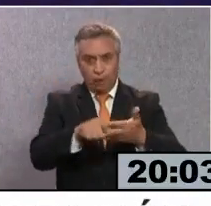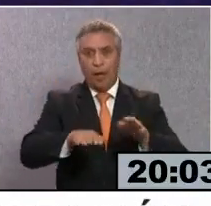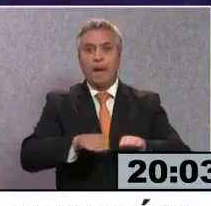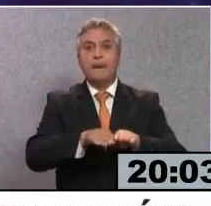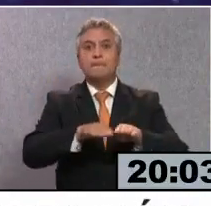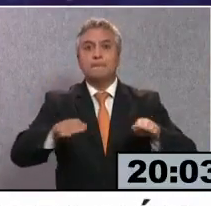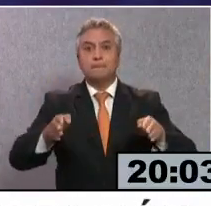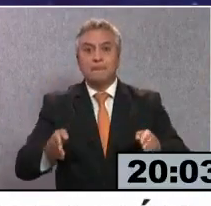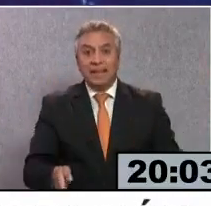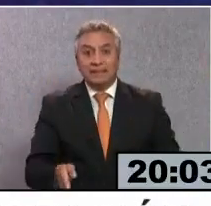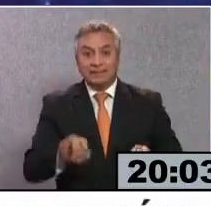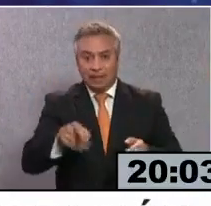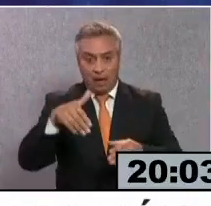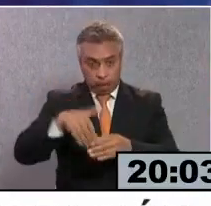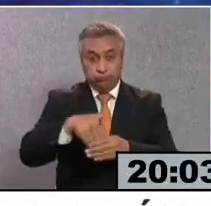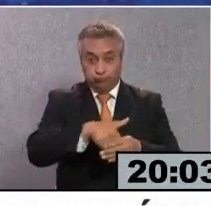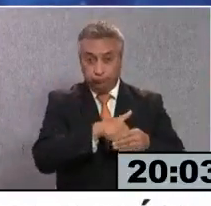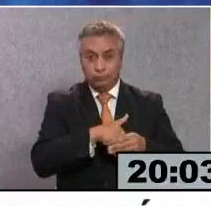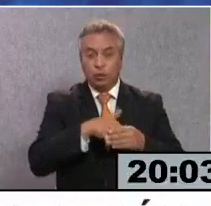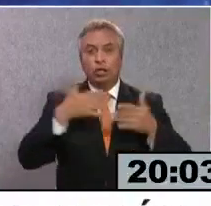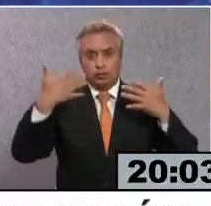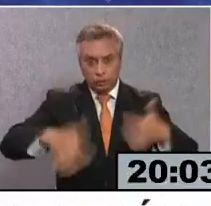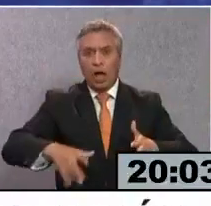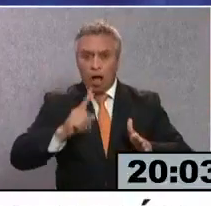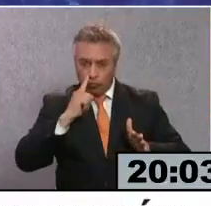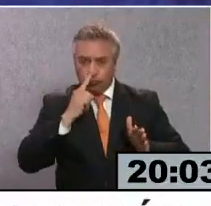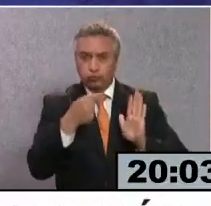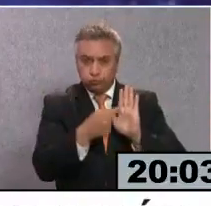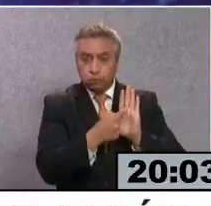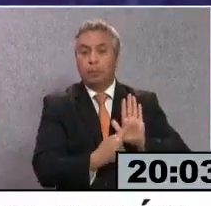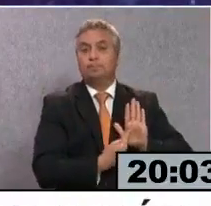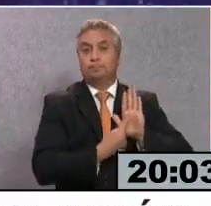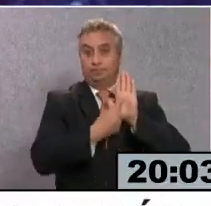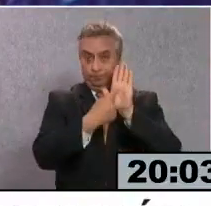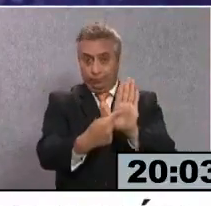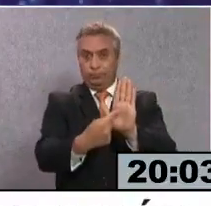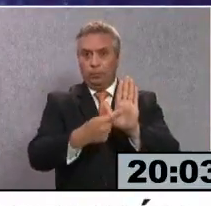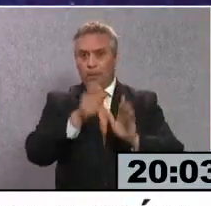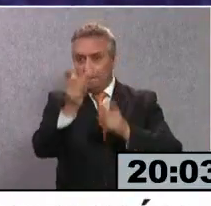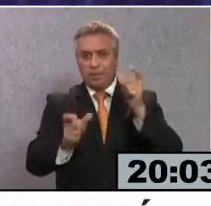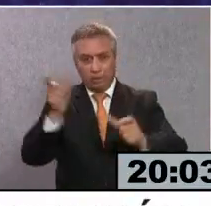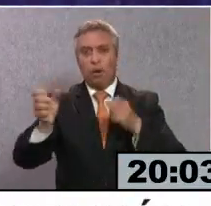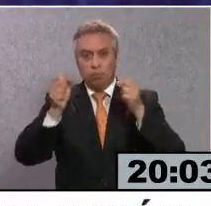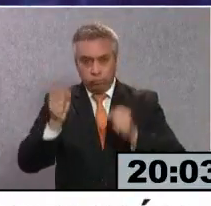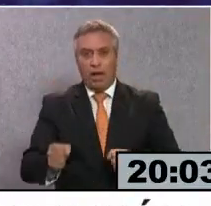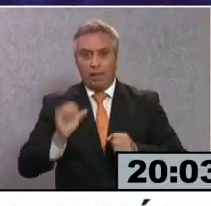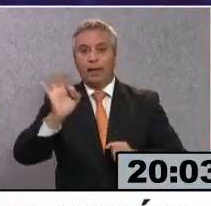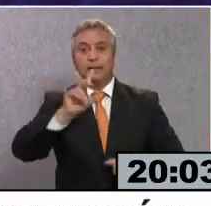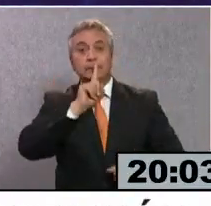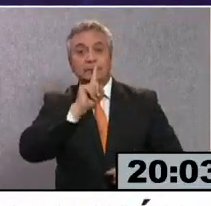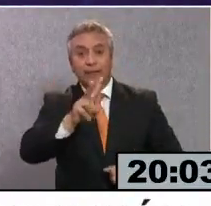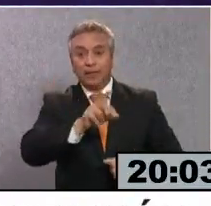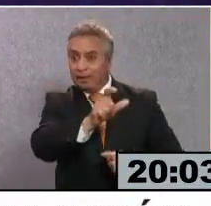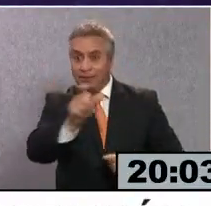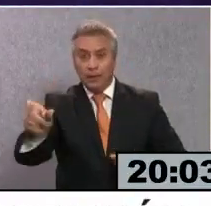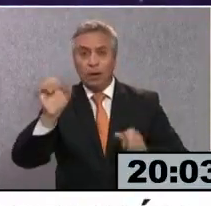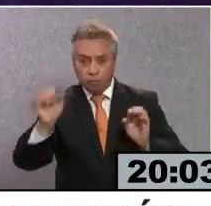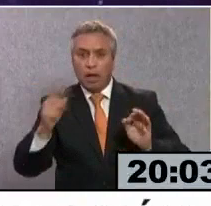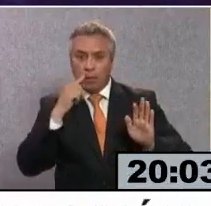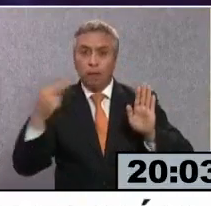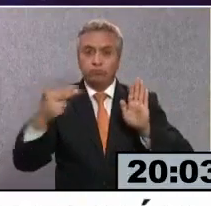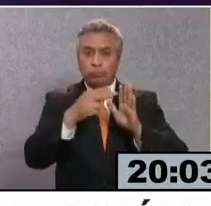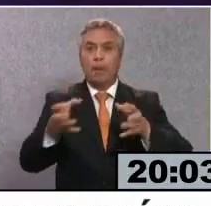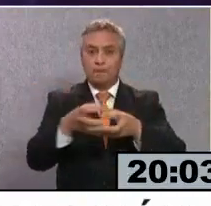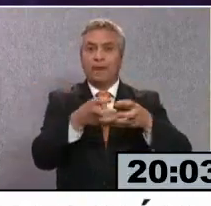mesas receptoras de sufragio, queda a disposición de la ciudadanía, los medios de comunicación y de los